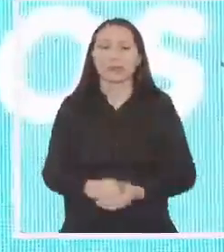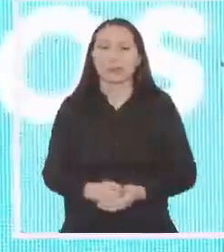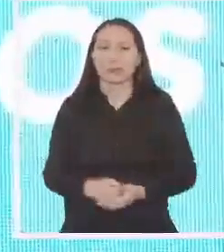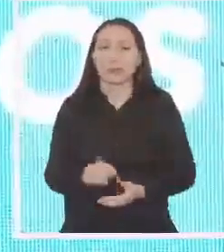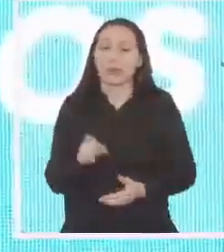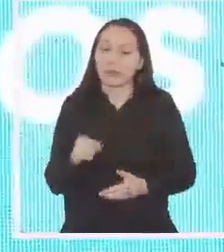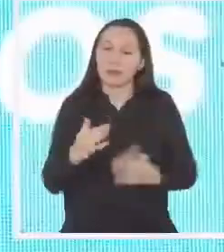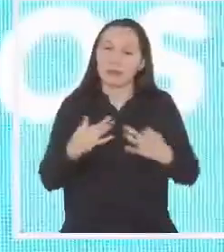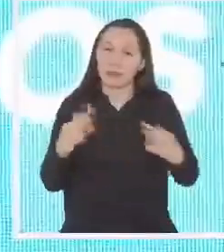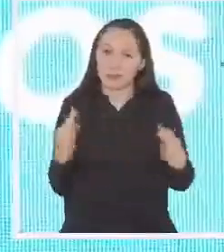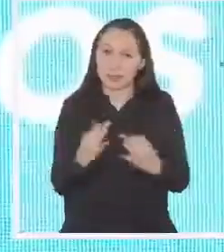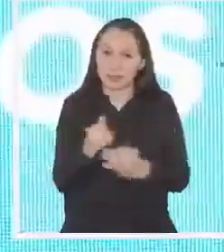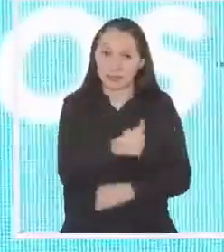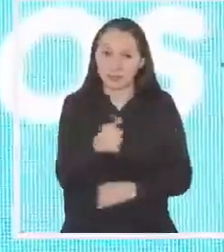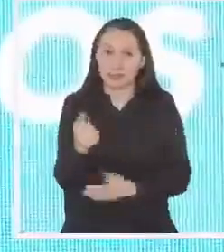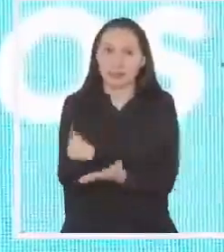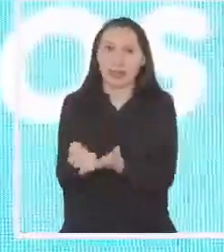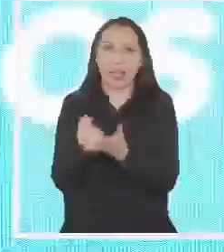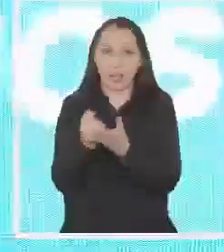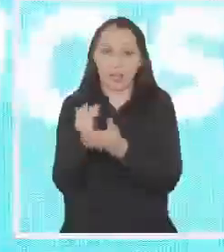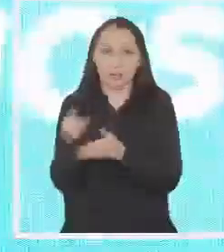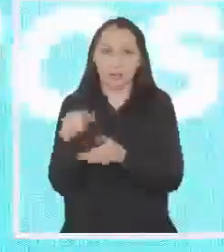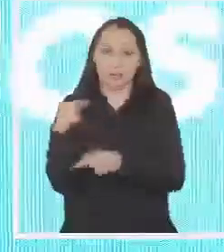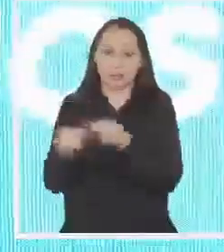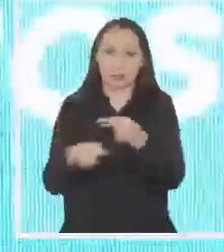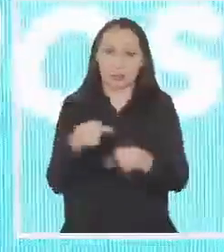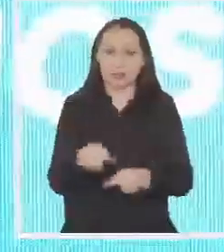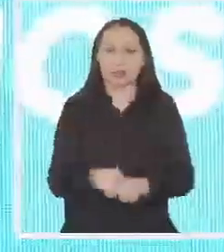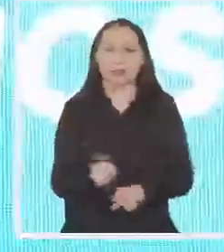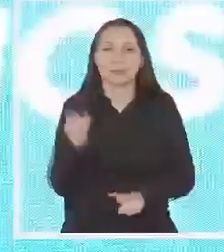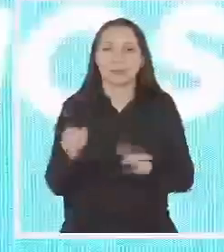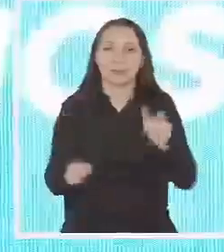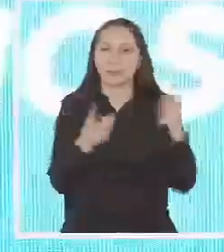Así que felicitaciones a todos quienes han colaborado en ese proceso.